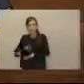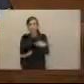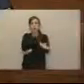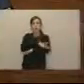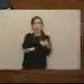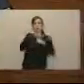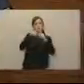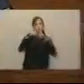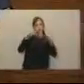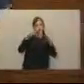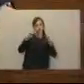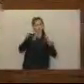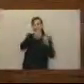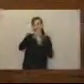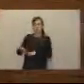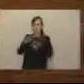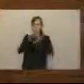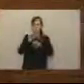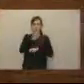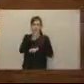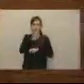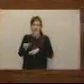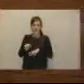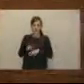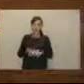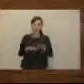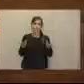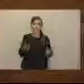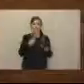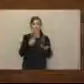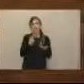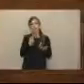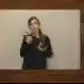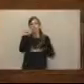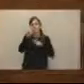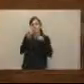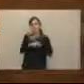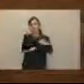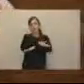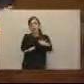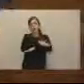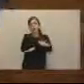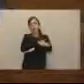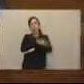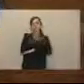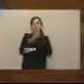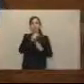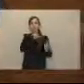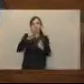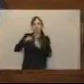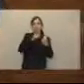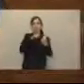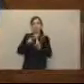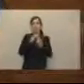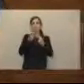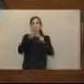en este asunto de Lera. Tengo la sensación de que a este Gobierno parece no gustarle estos debates sobre su política